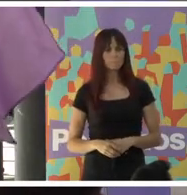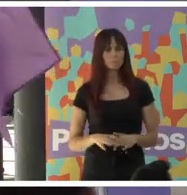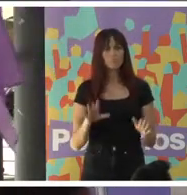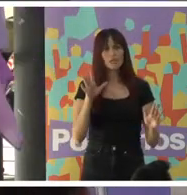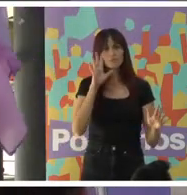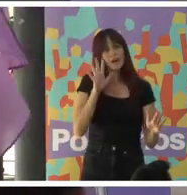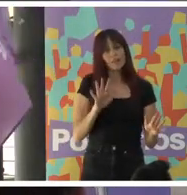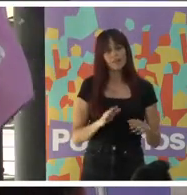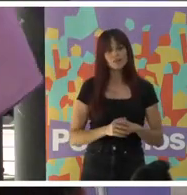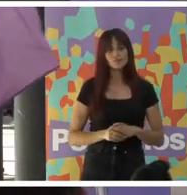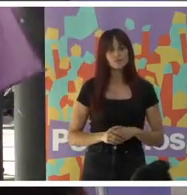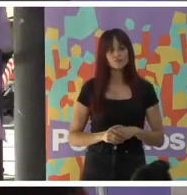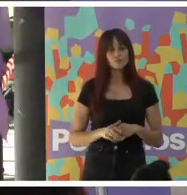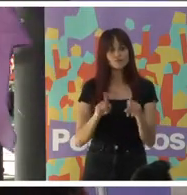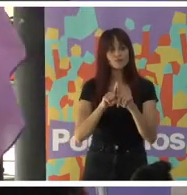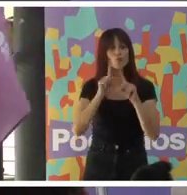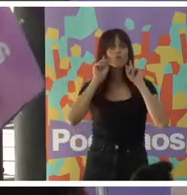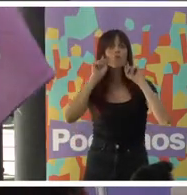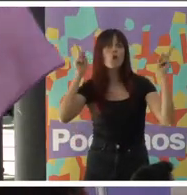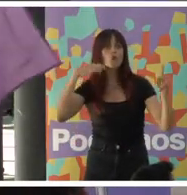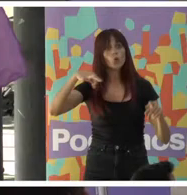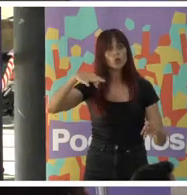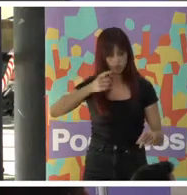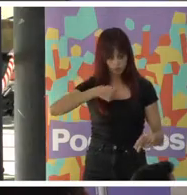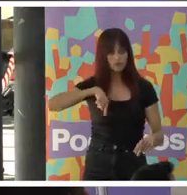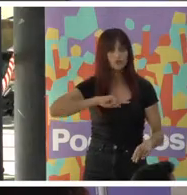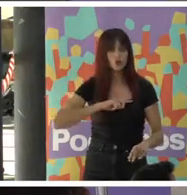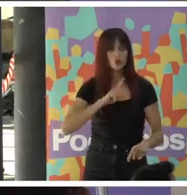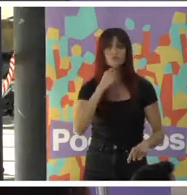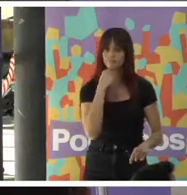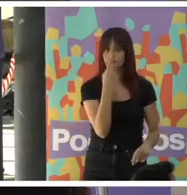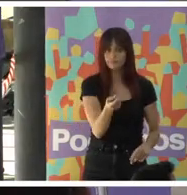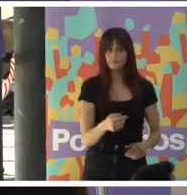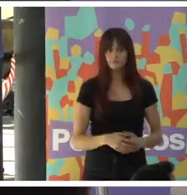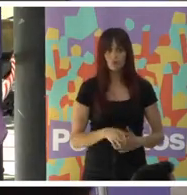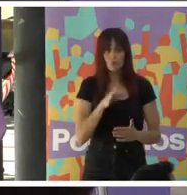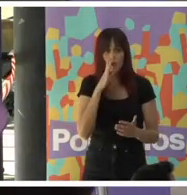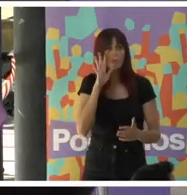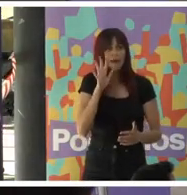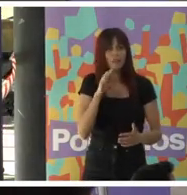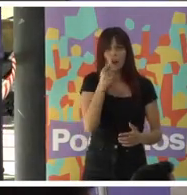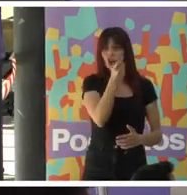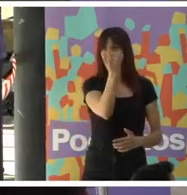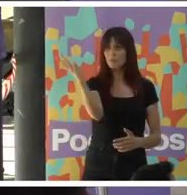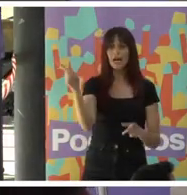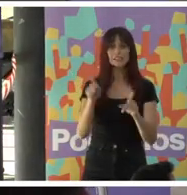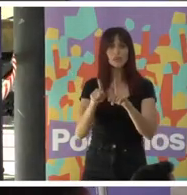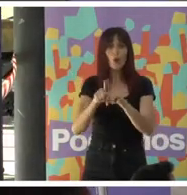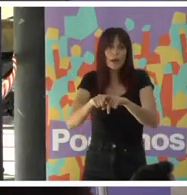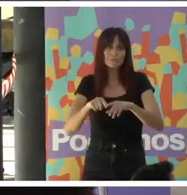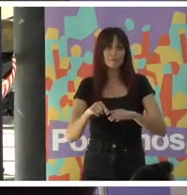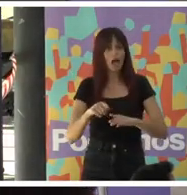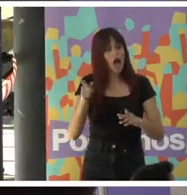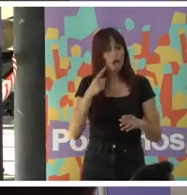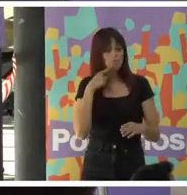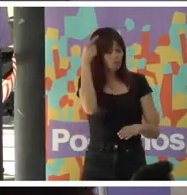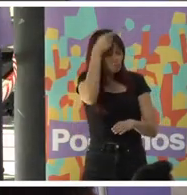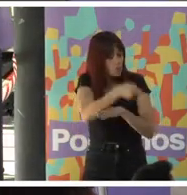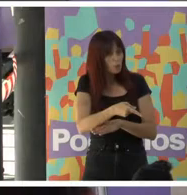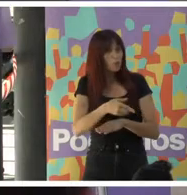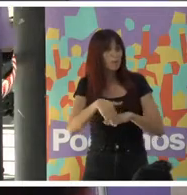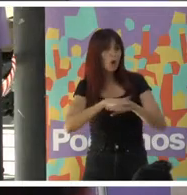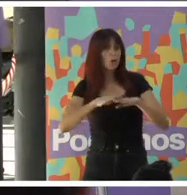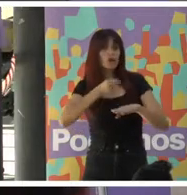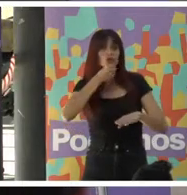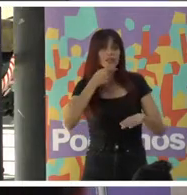Parece que los únicos que nos atrevemos a decirlo somos nosotros, porque parece que los demás están en los límites que marca el Partido